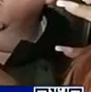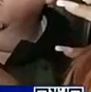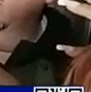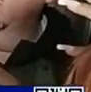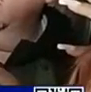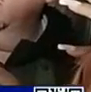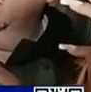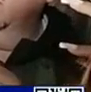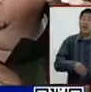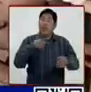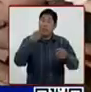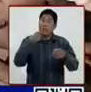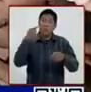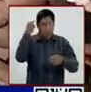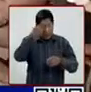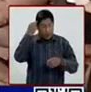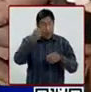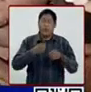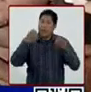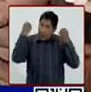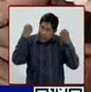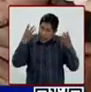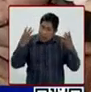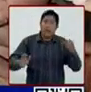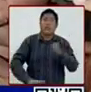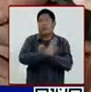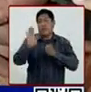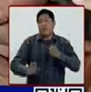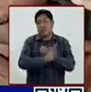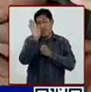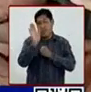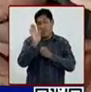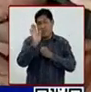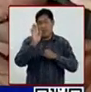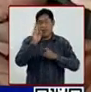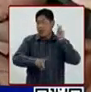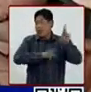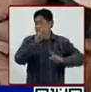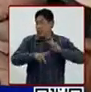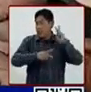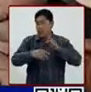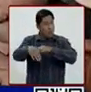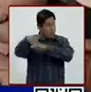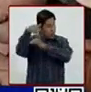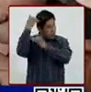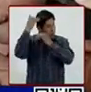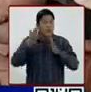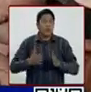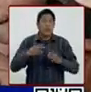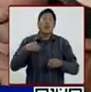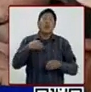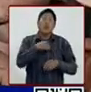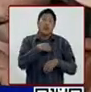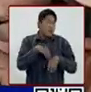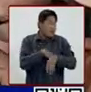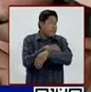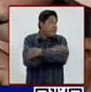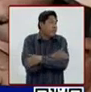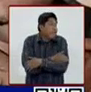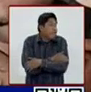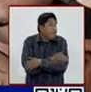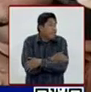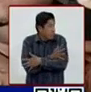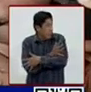seguimos al gobierno que nos dé la garantía de la población cruceña porque nosotros tampoco nos podemos quedar sin